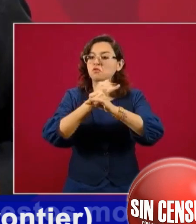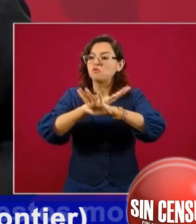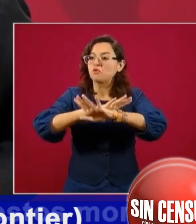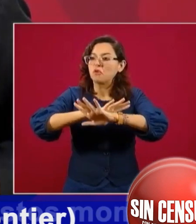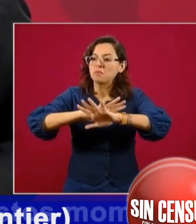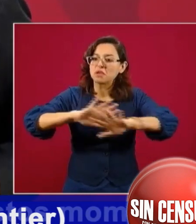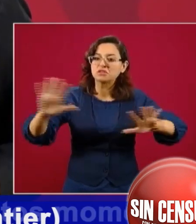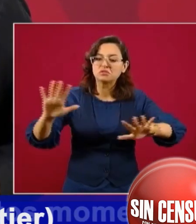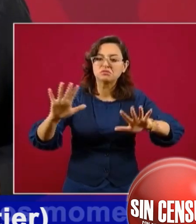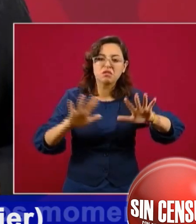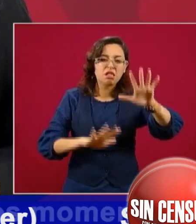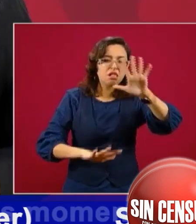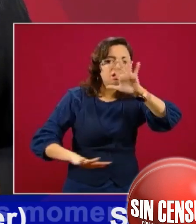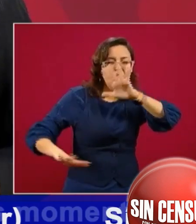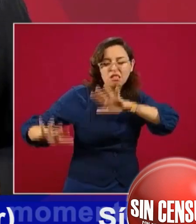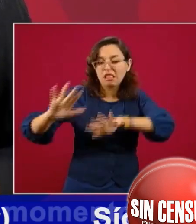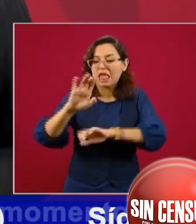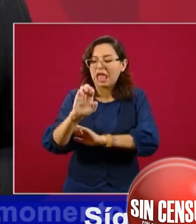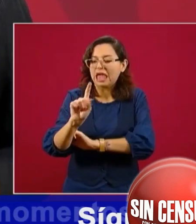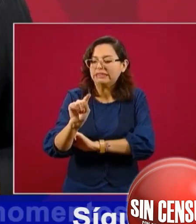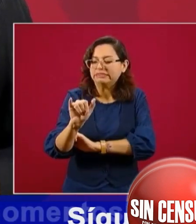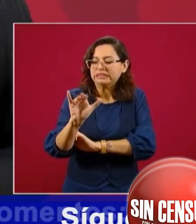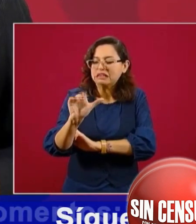en el mundo.